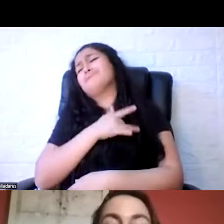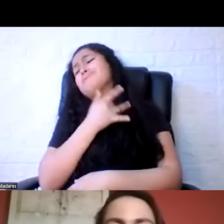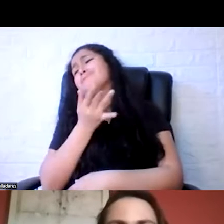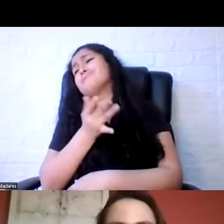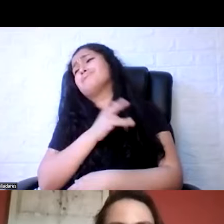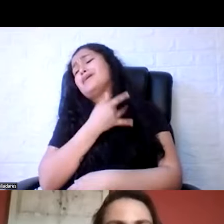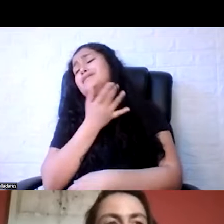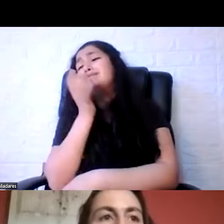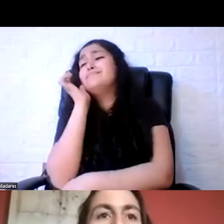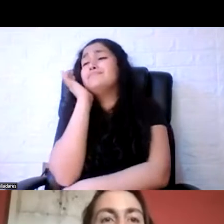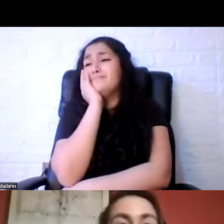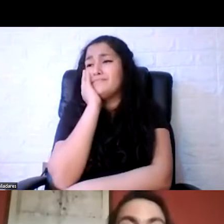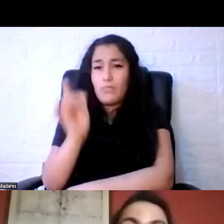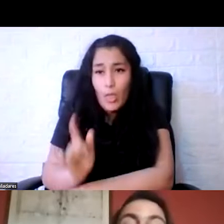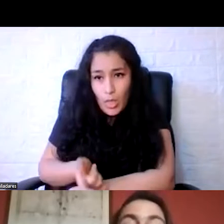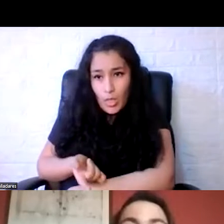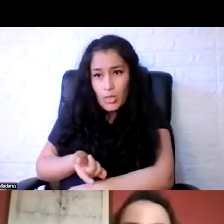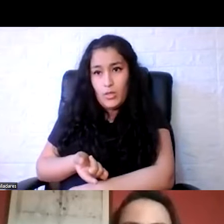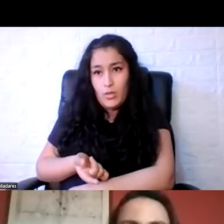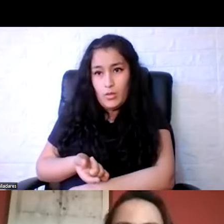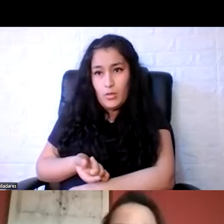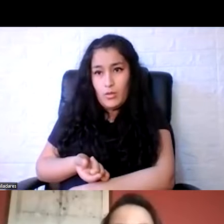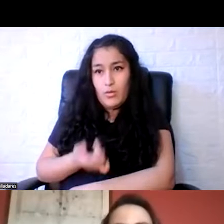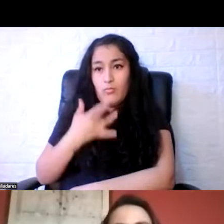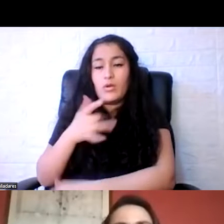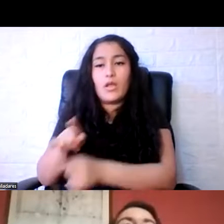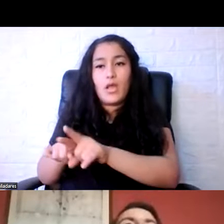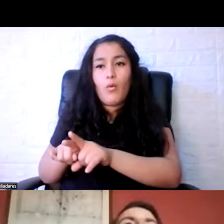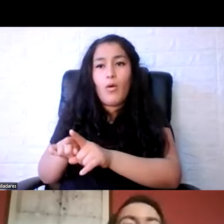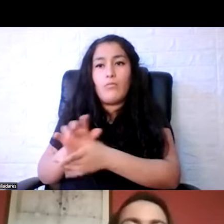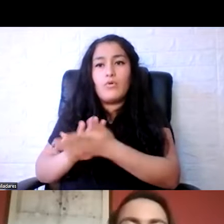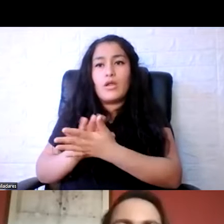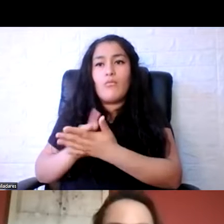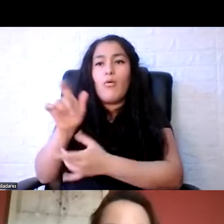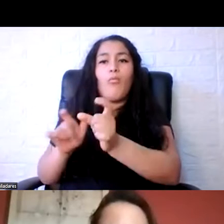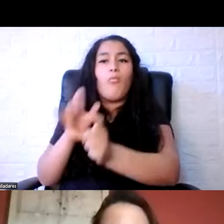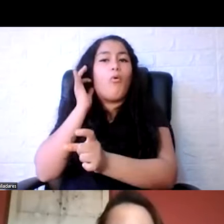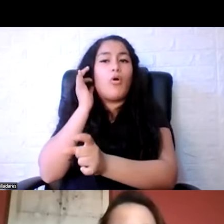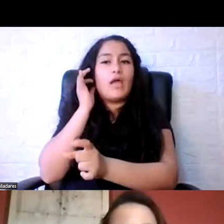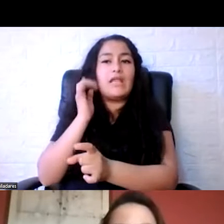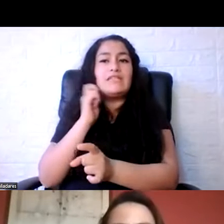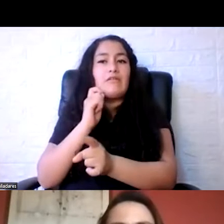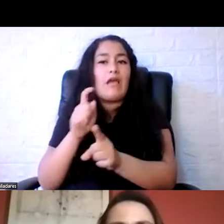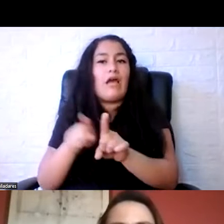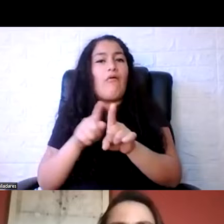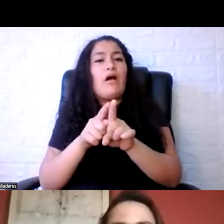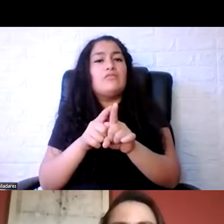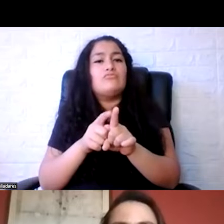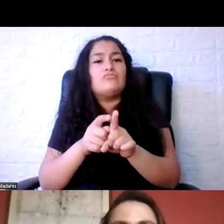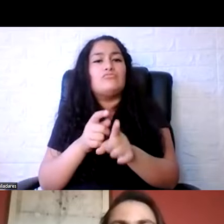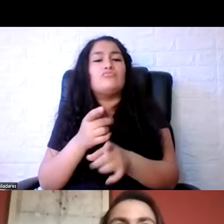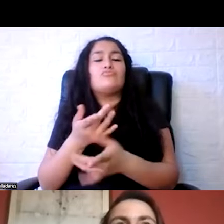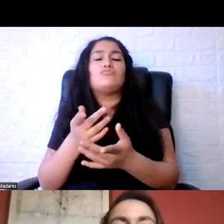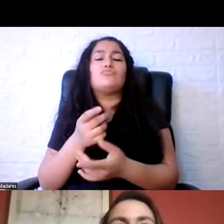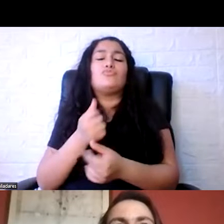análisis teórico que se ha hecho sobre todo como las mujeres que padecen el capitalismo, que padecen el extractivismo, y ver